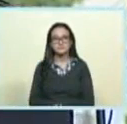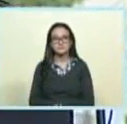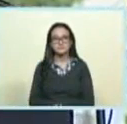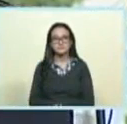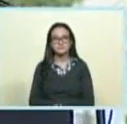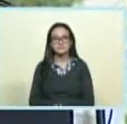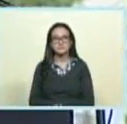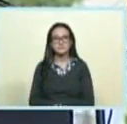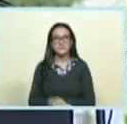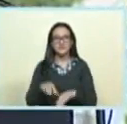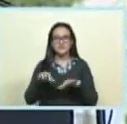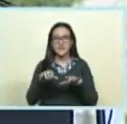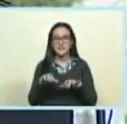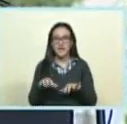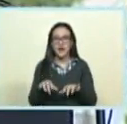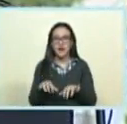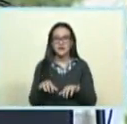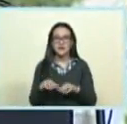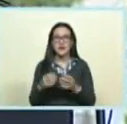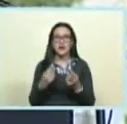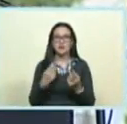Secretario de Convivencia,